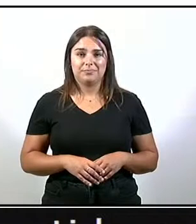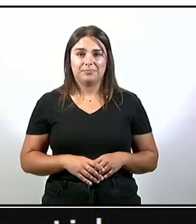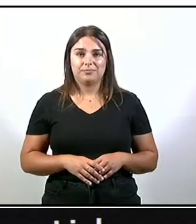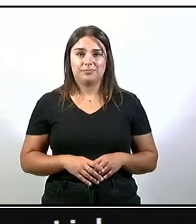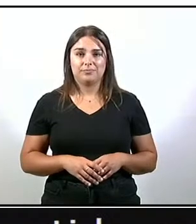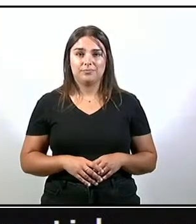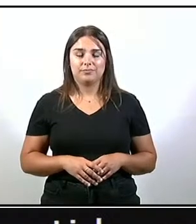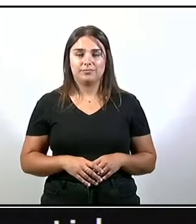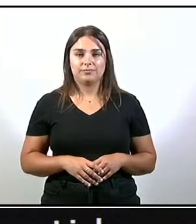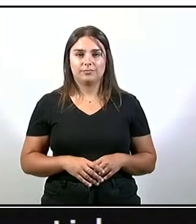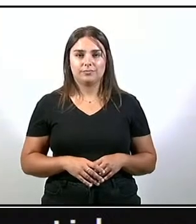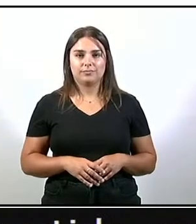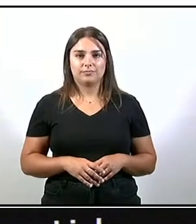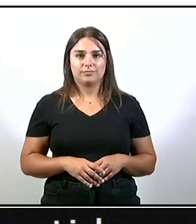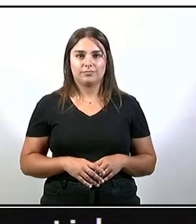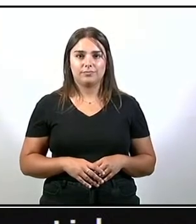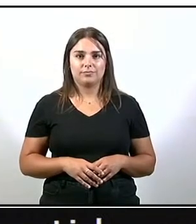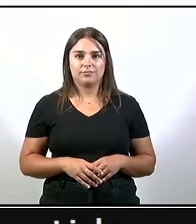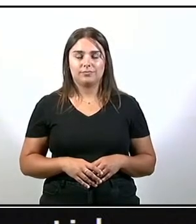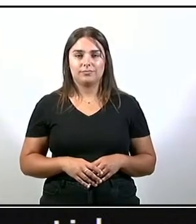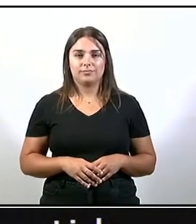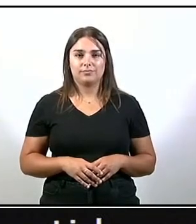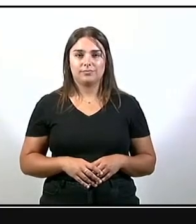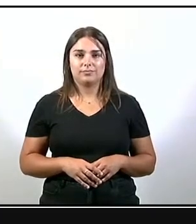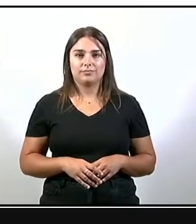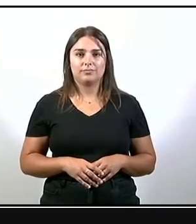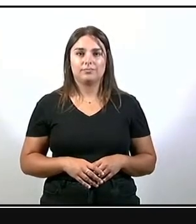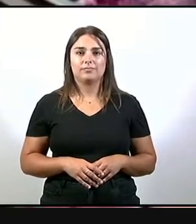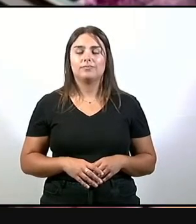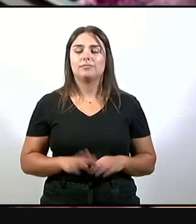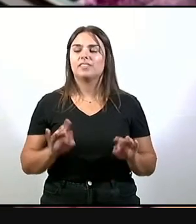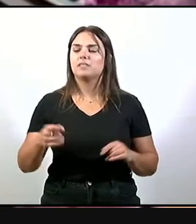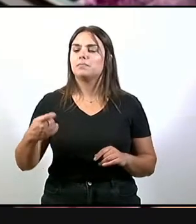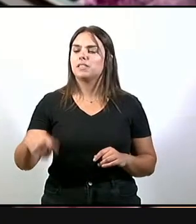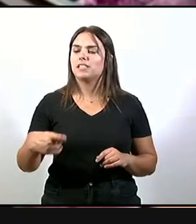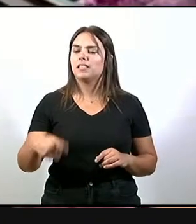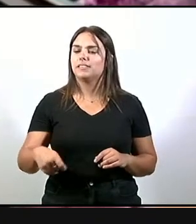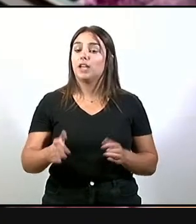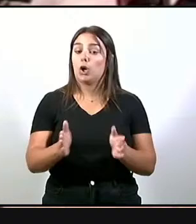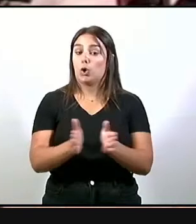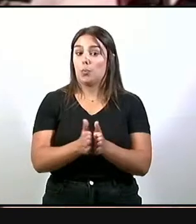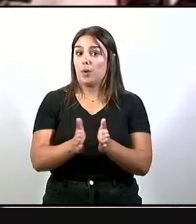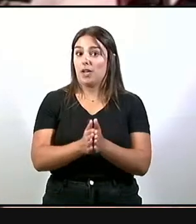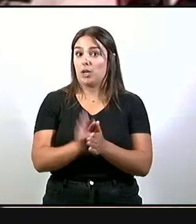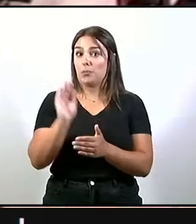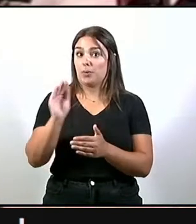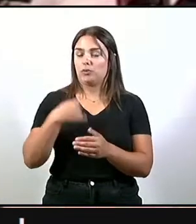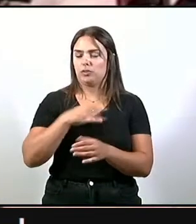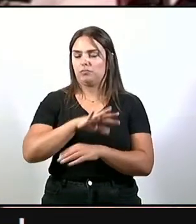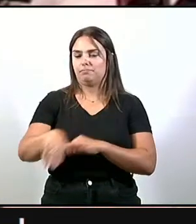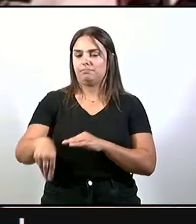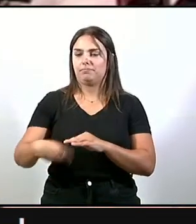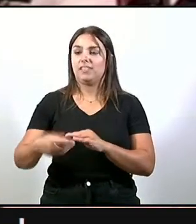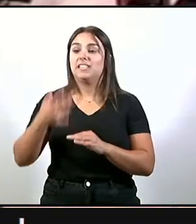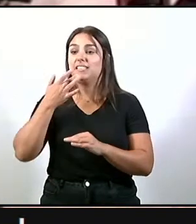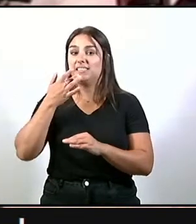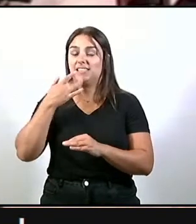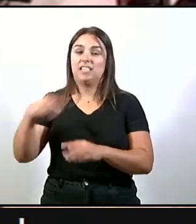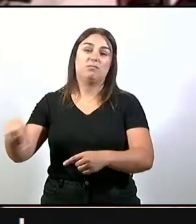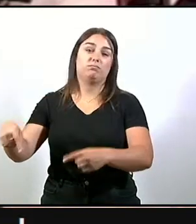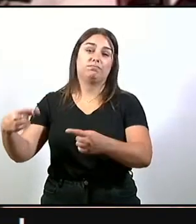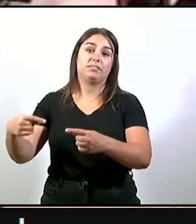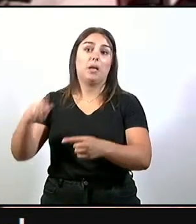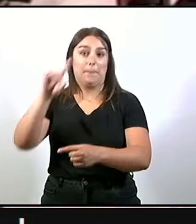Sí, presidente. Al hilo de lo que pregunta el compañero, aunque la partida se esté jugando en Madrid, como usted